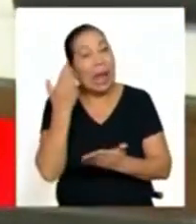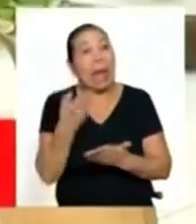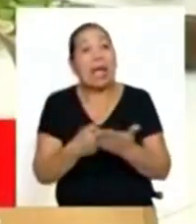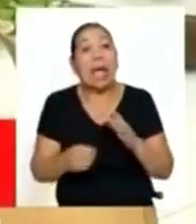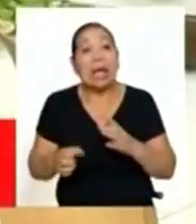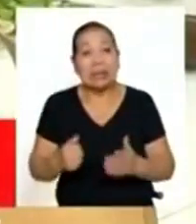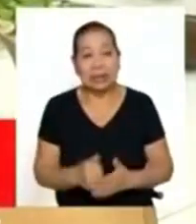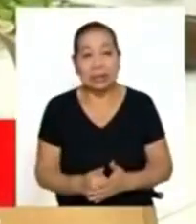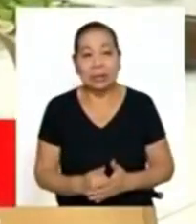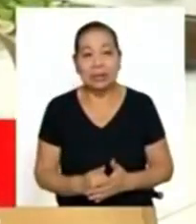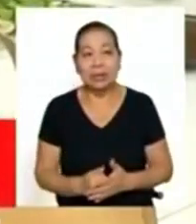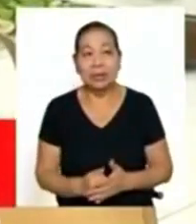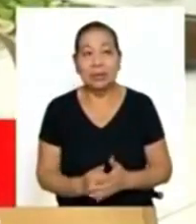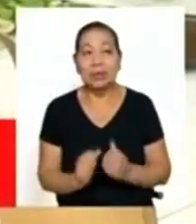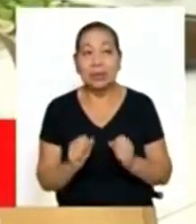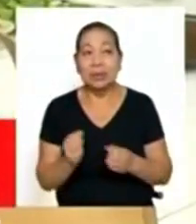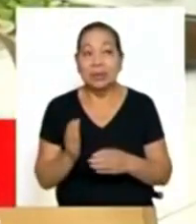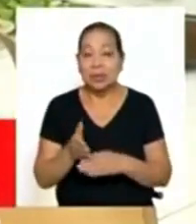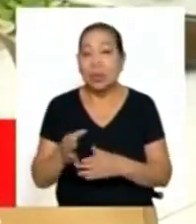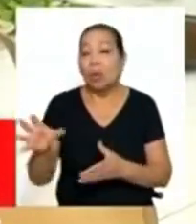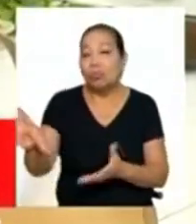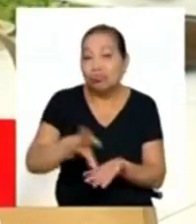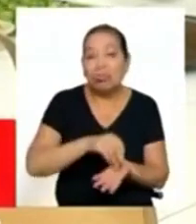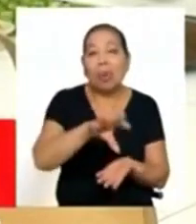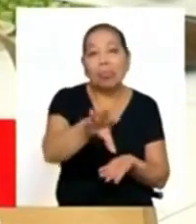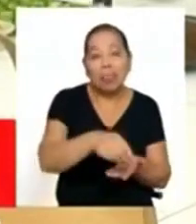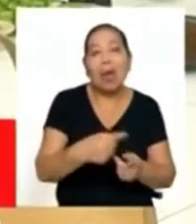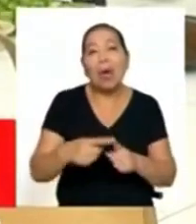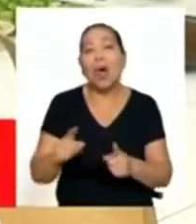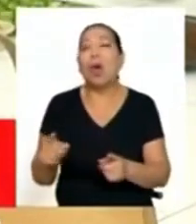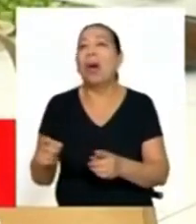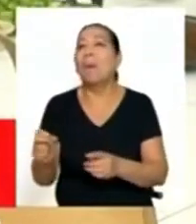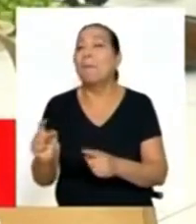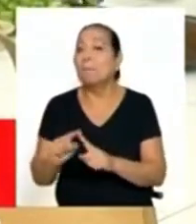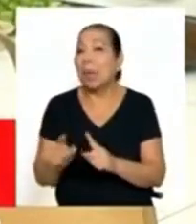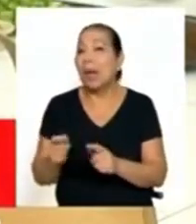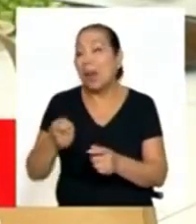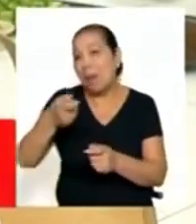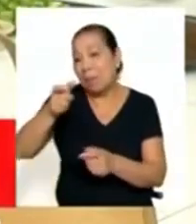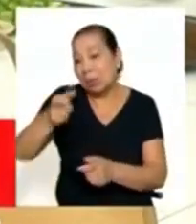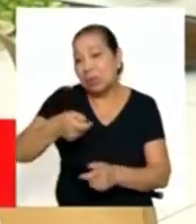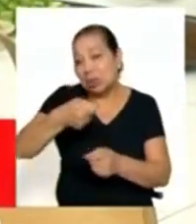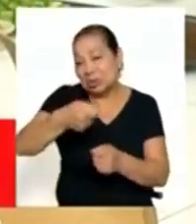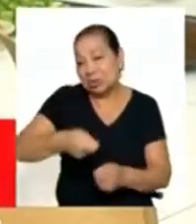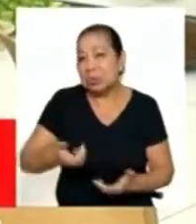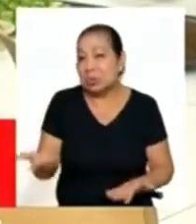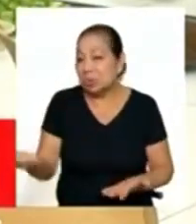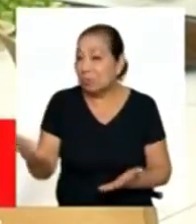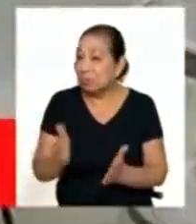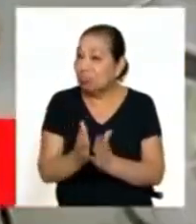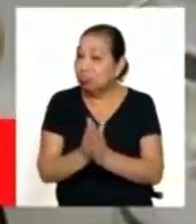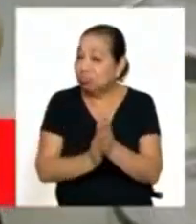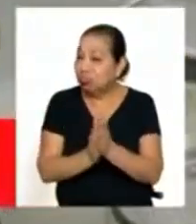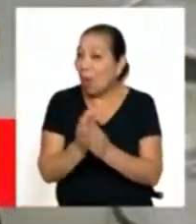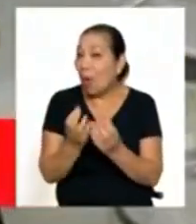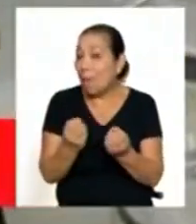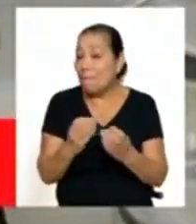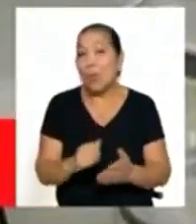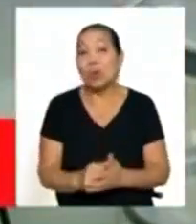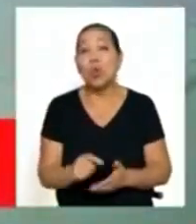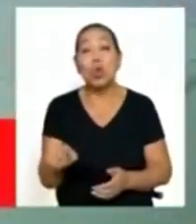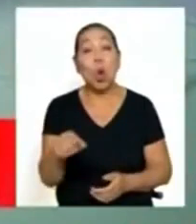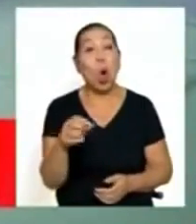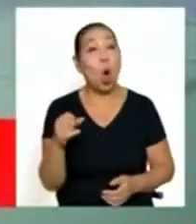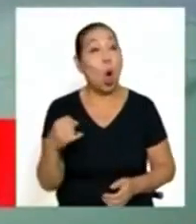chicos, nosotros hemos tenido que ir a recolectar, socializar con los campesinos, y entonces eso nos motiva mucho.